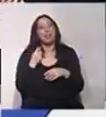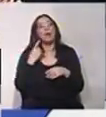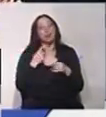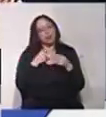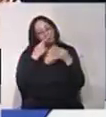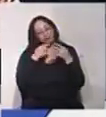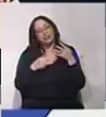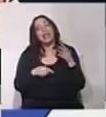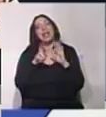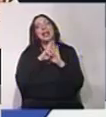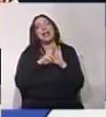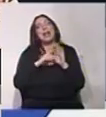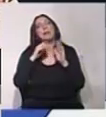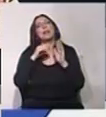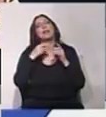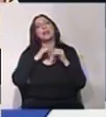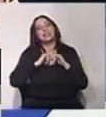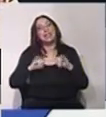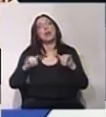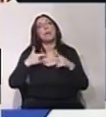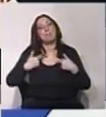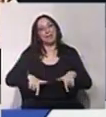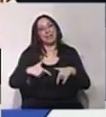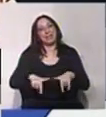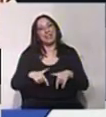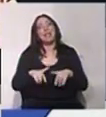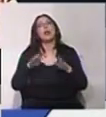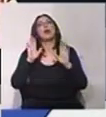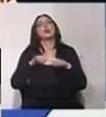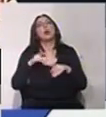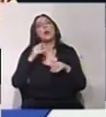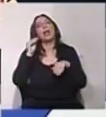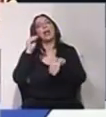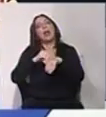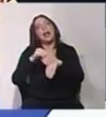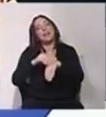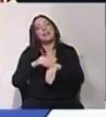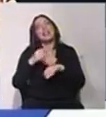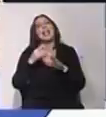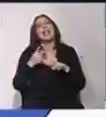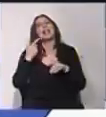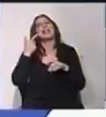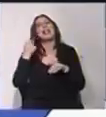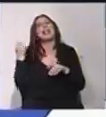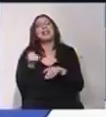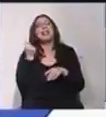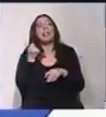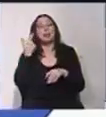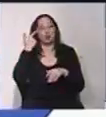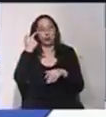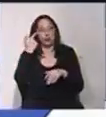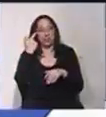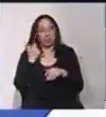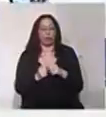de reglamentos y ordenanzas que han salido a nivel ministerial en relación a la notificación obligatoria de los intentos de autoeliminación. Claro. Unas cosas que nos